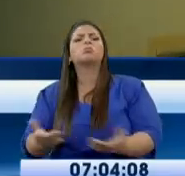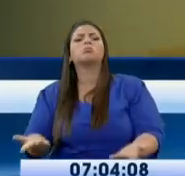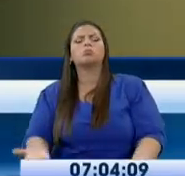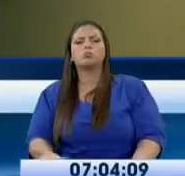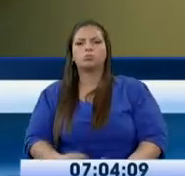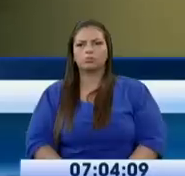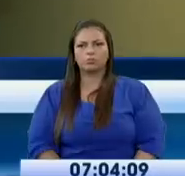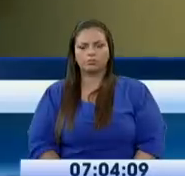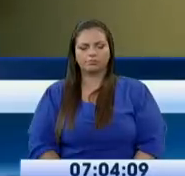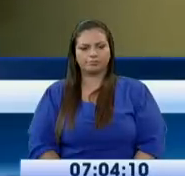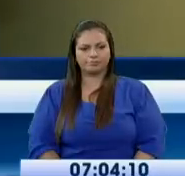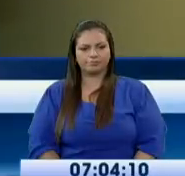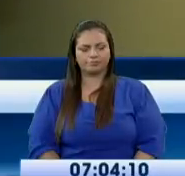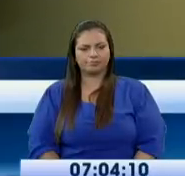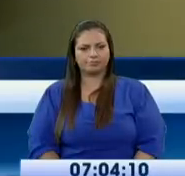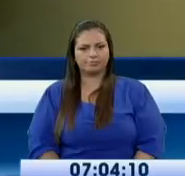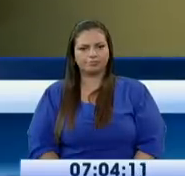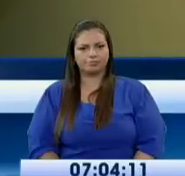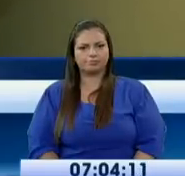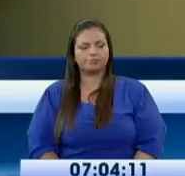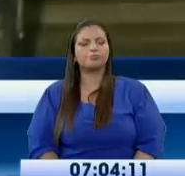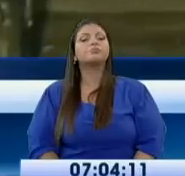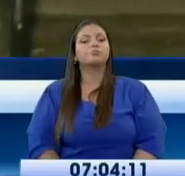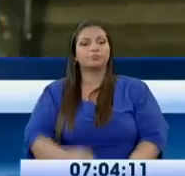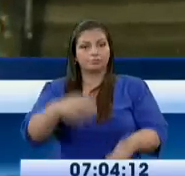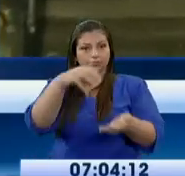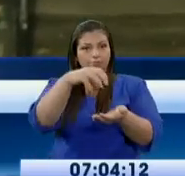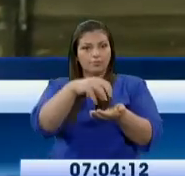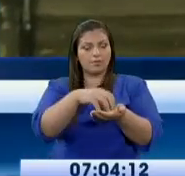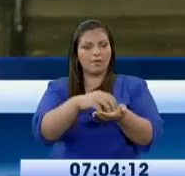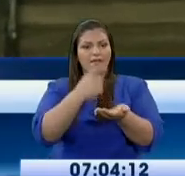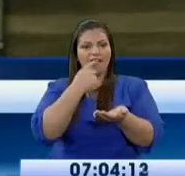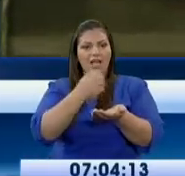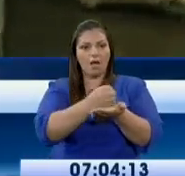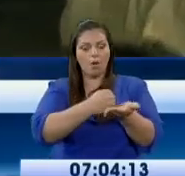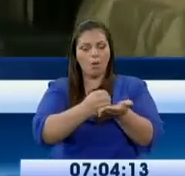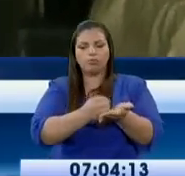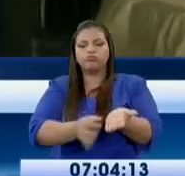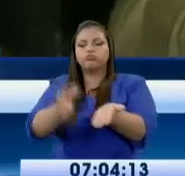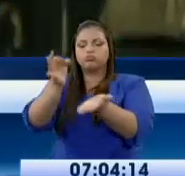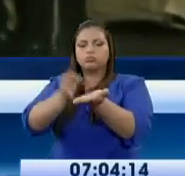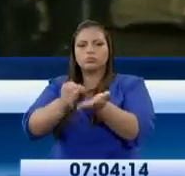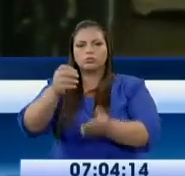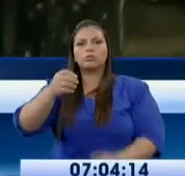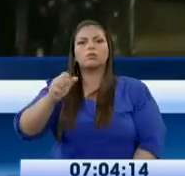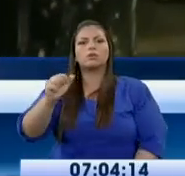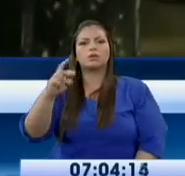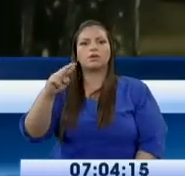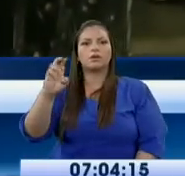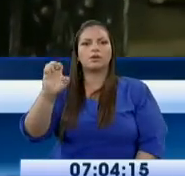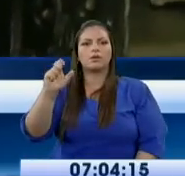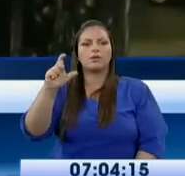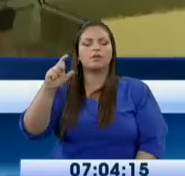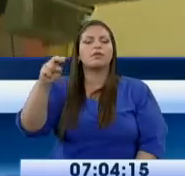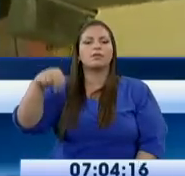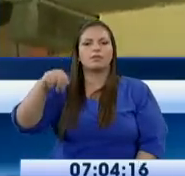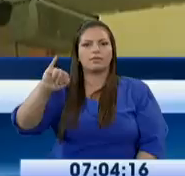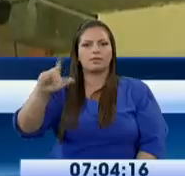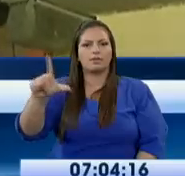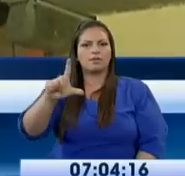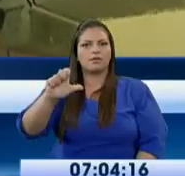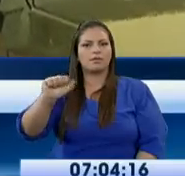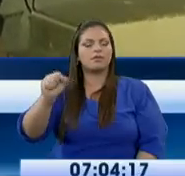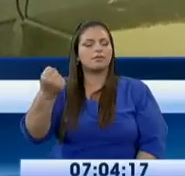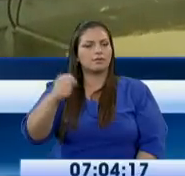El operativo se realizó en el cantón Arenillas. En el cantón Arenillas se allanaron 6 domicilios. Y en el cantón El Guabo